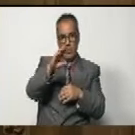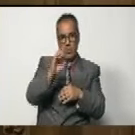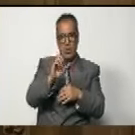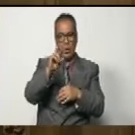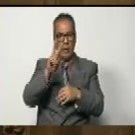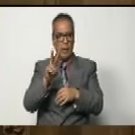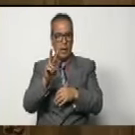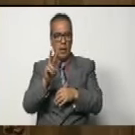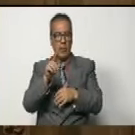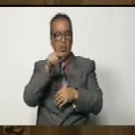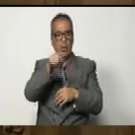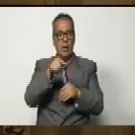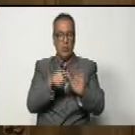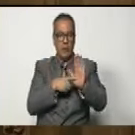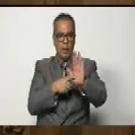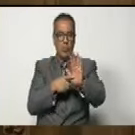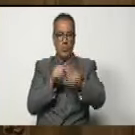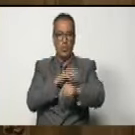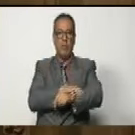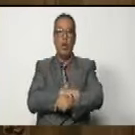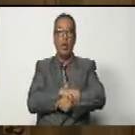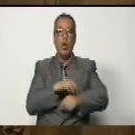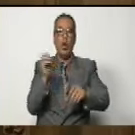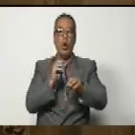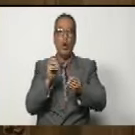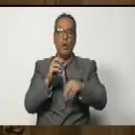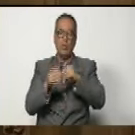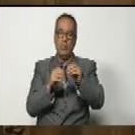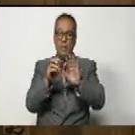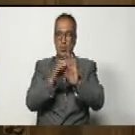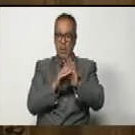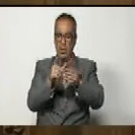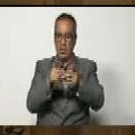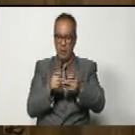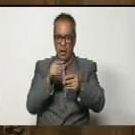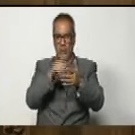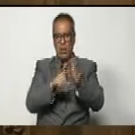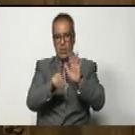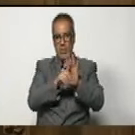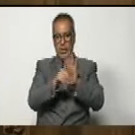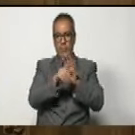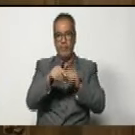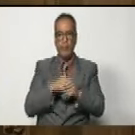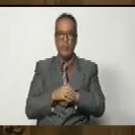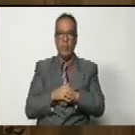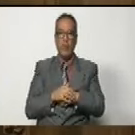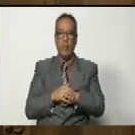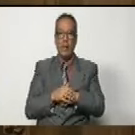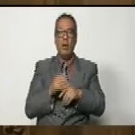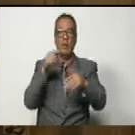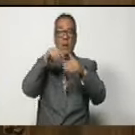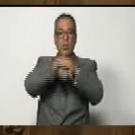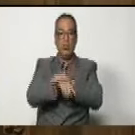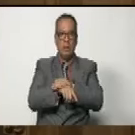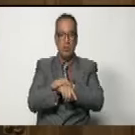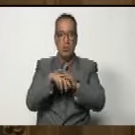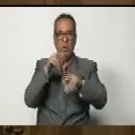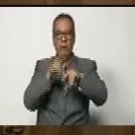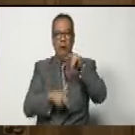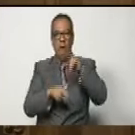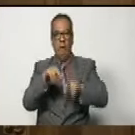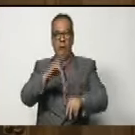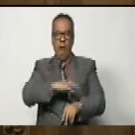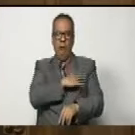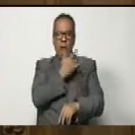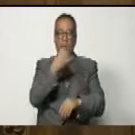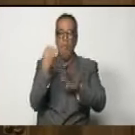valor publicado por el Banco Central de Venezuela o el valor establecido en el reglamento vigente de esta ley. Inclusión y formación